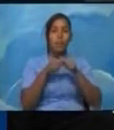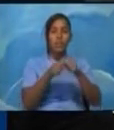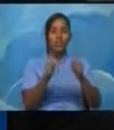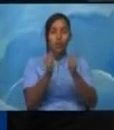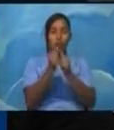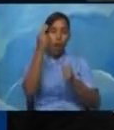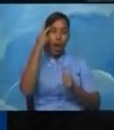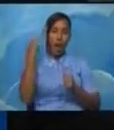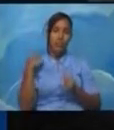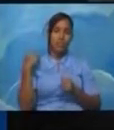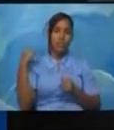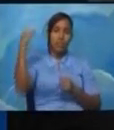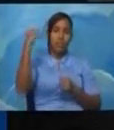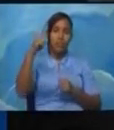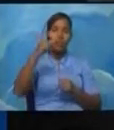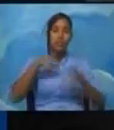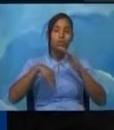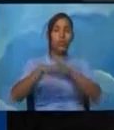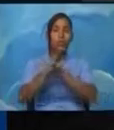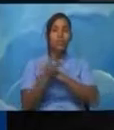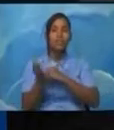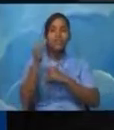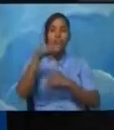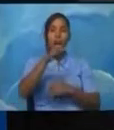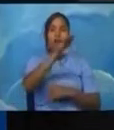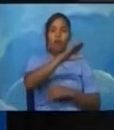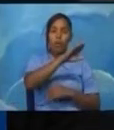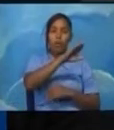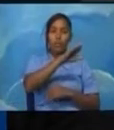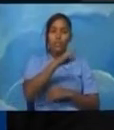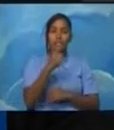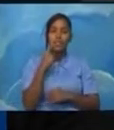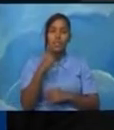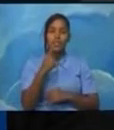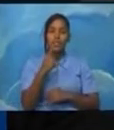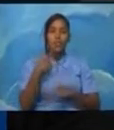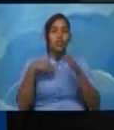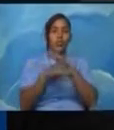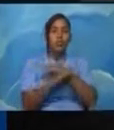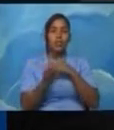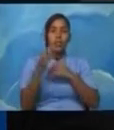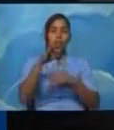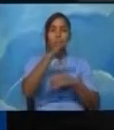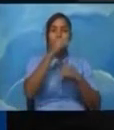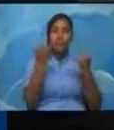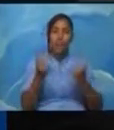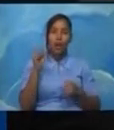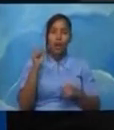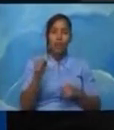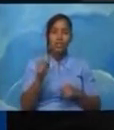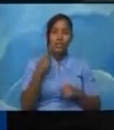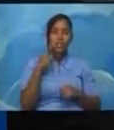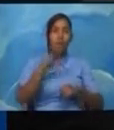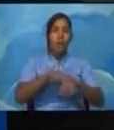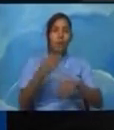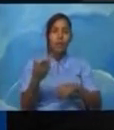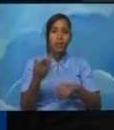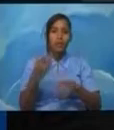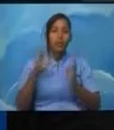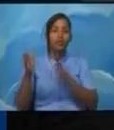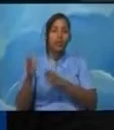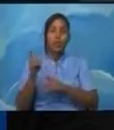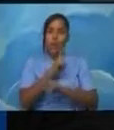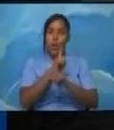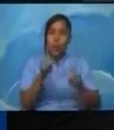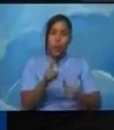con altivez, subisteis al monte. Ay, ay, ay. Subisteis al monte. Ay, sí, ahora sí voy a ayunar, voy a orar, pero por mi